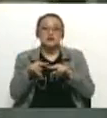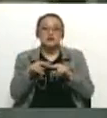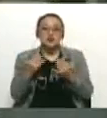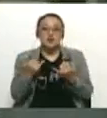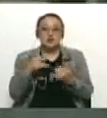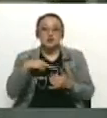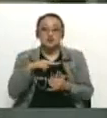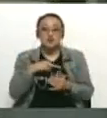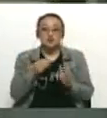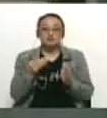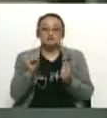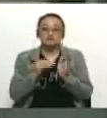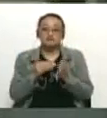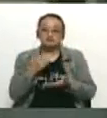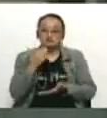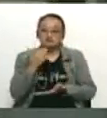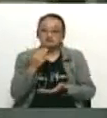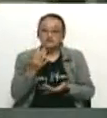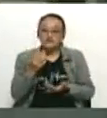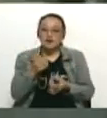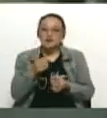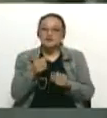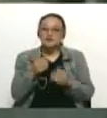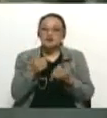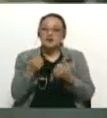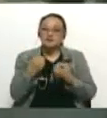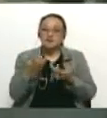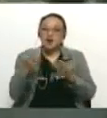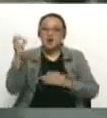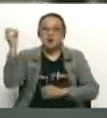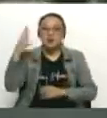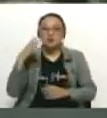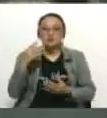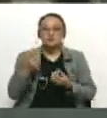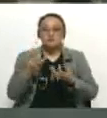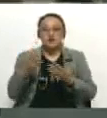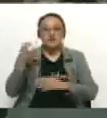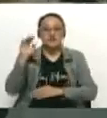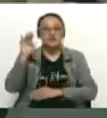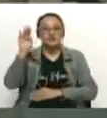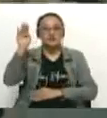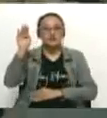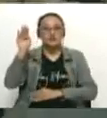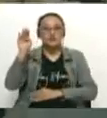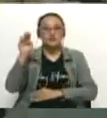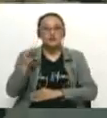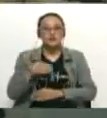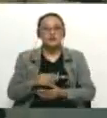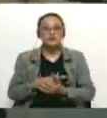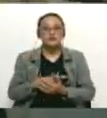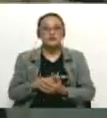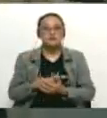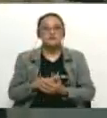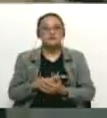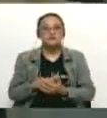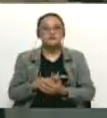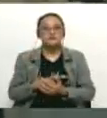estaremos colocándole cerca de ellos la ventana hacia la luz, la ventana hacia el futuro, la ventana hacia una visión